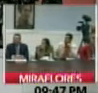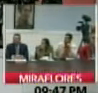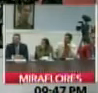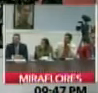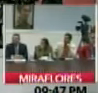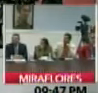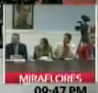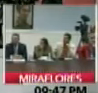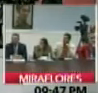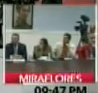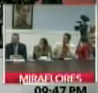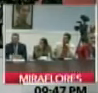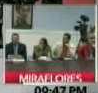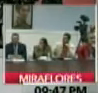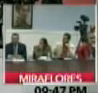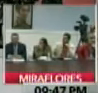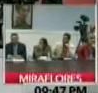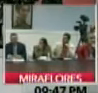Miren esto.